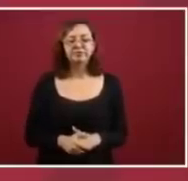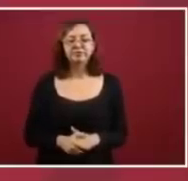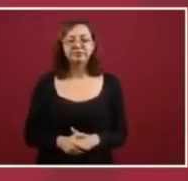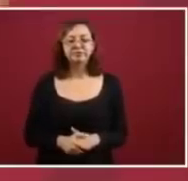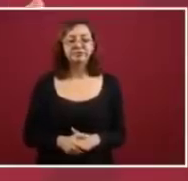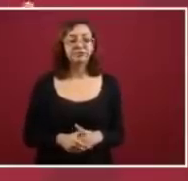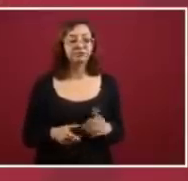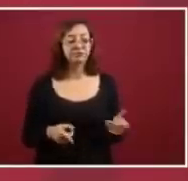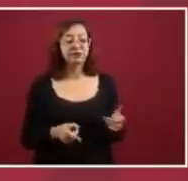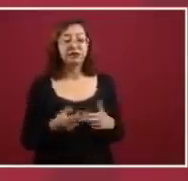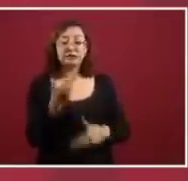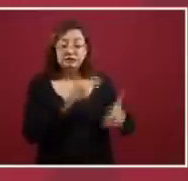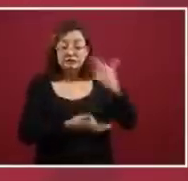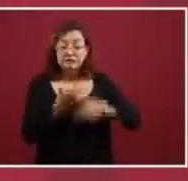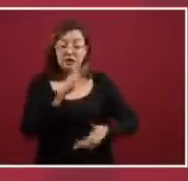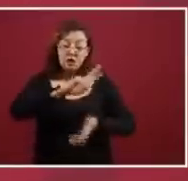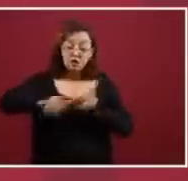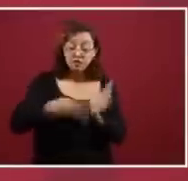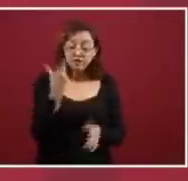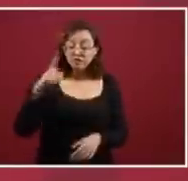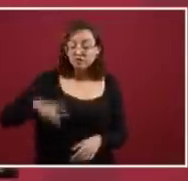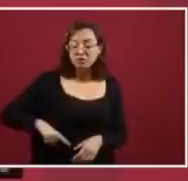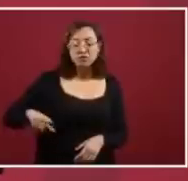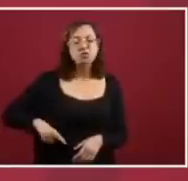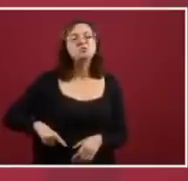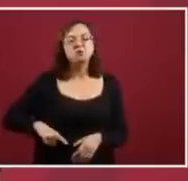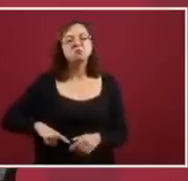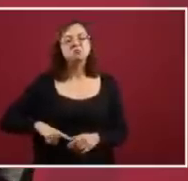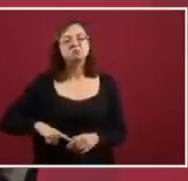que ya no puedan. ¿Cómo